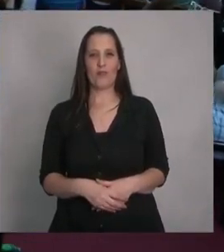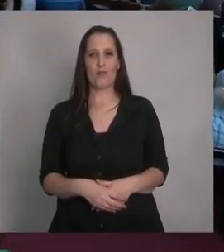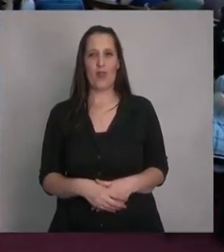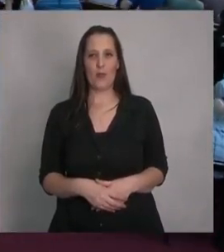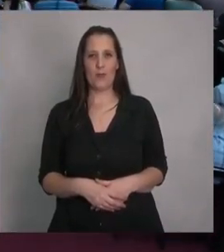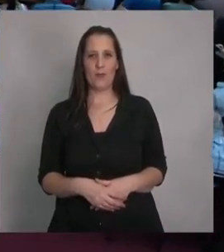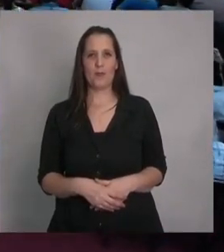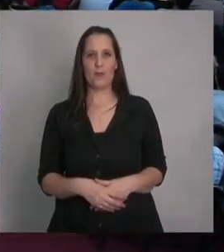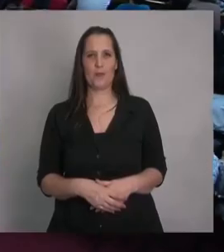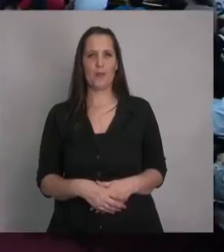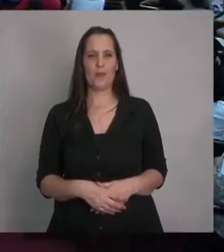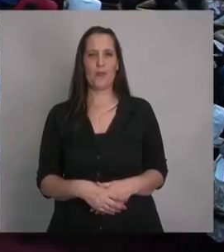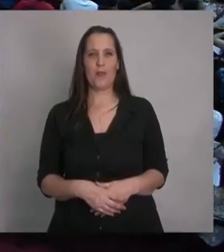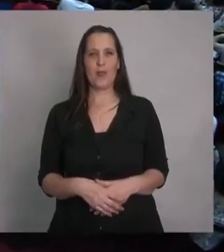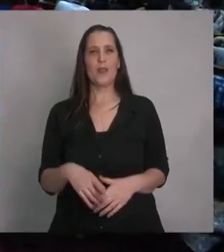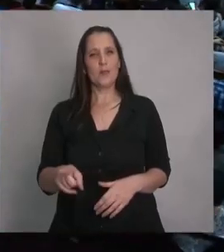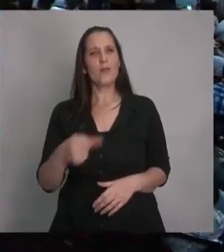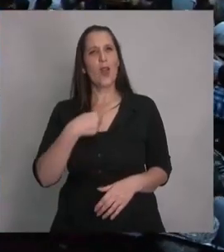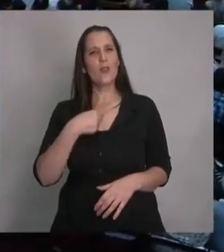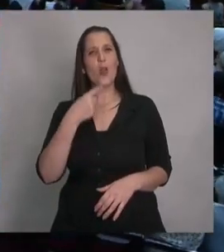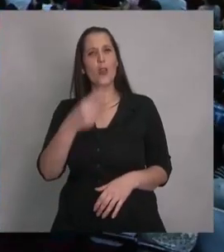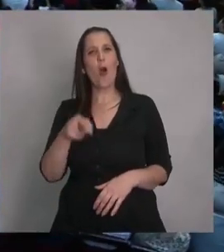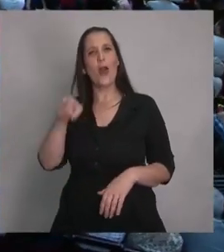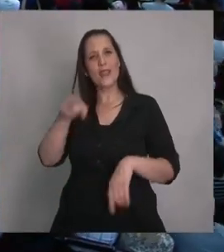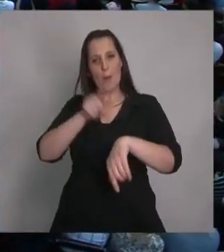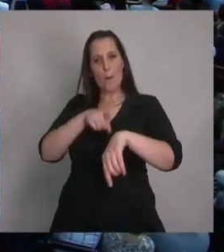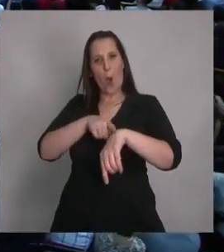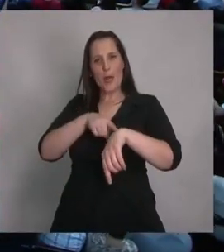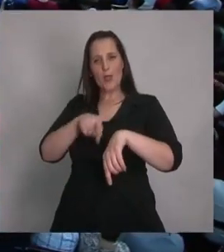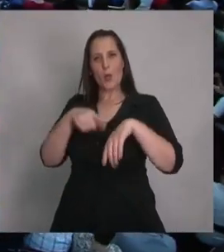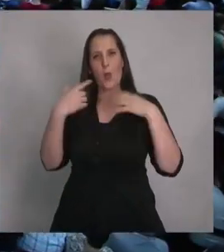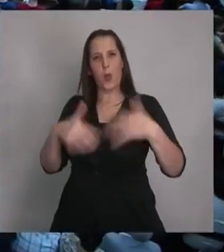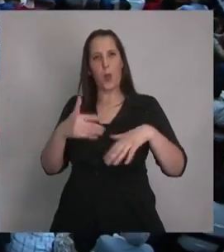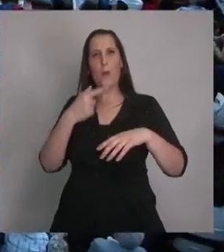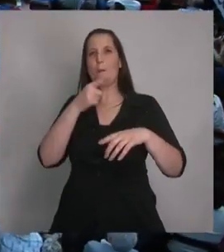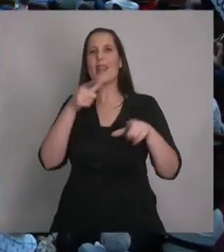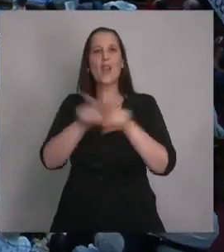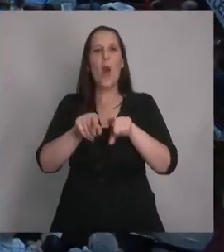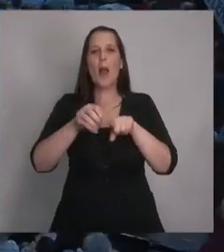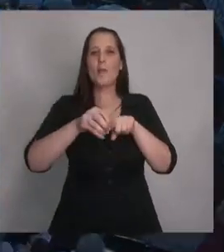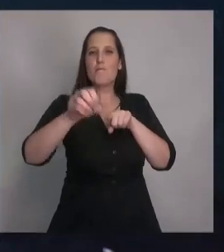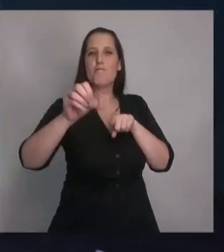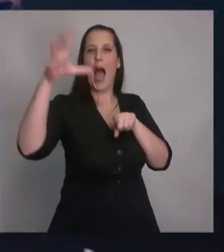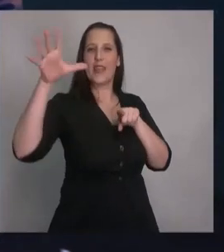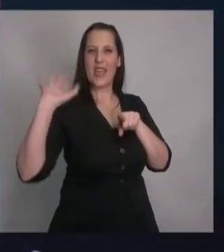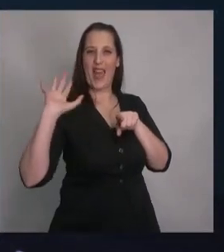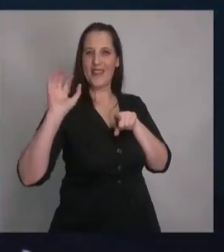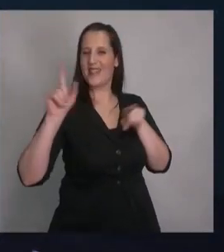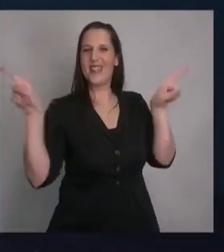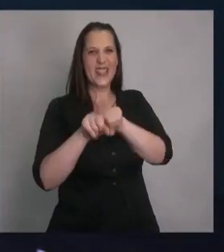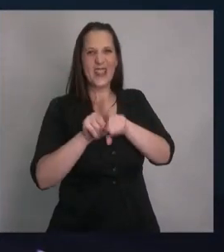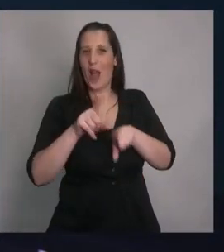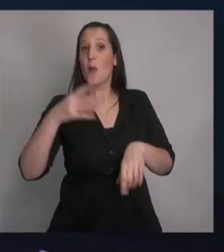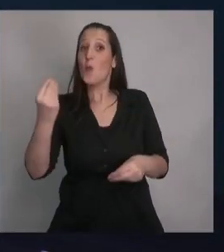Es ahí lo que yo llamo un momento mágico en la historia de Colombia. Ya 70 años